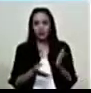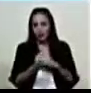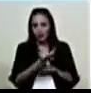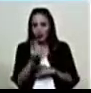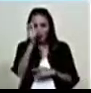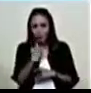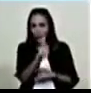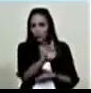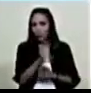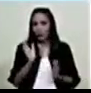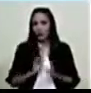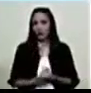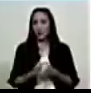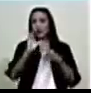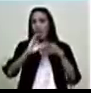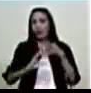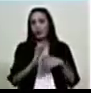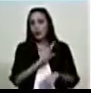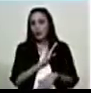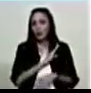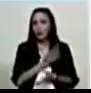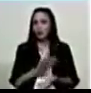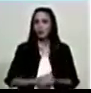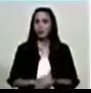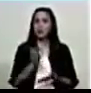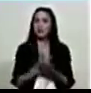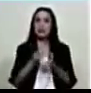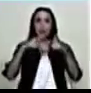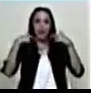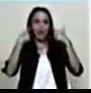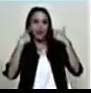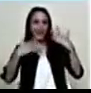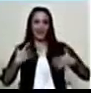venezolano. Venezuela es un país de un pueblo que tiene una sonrisa